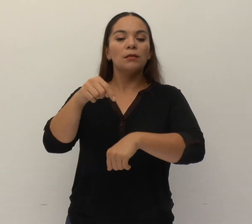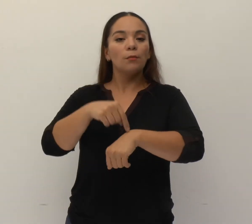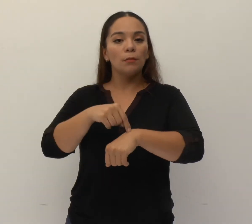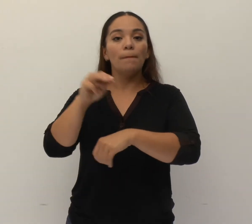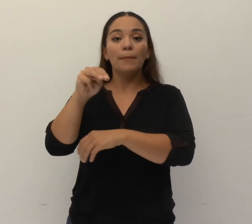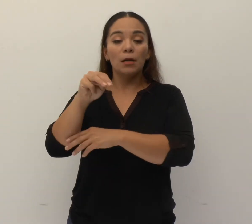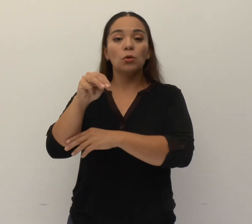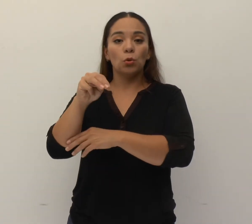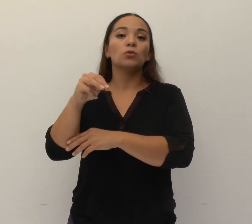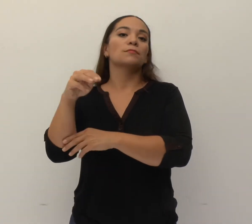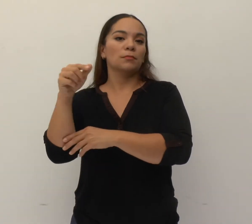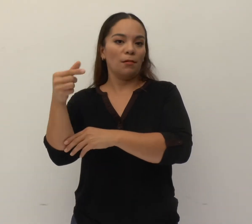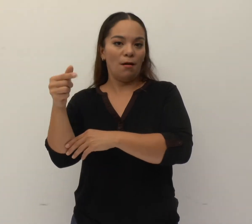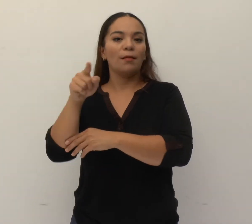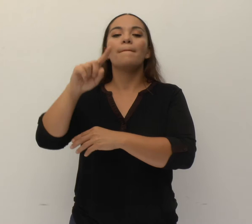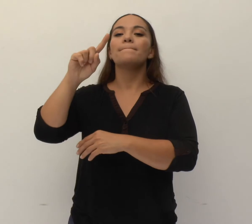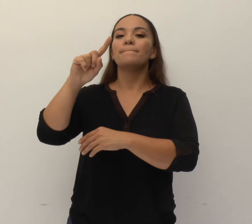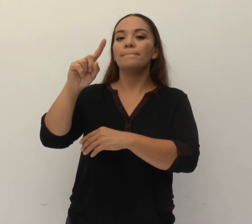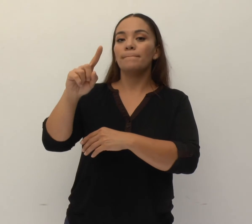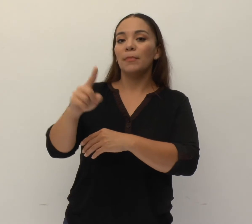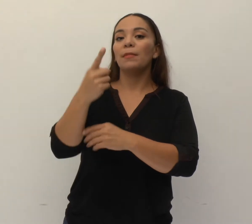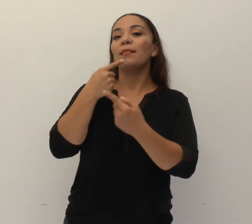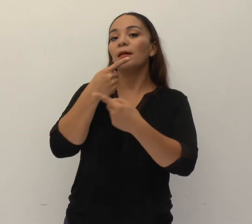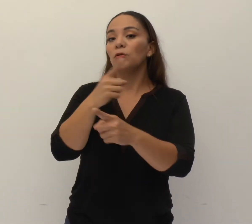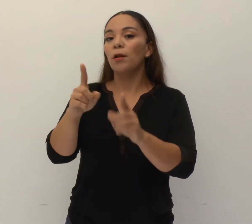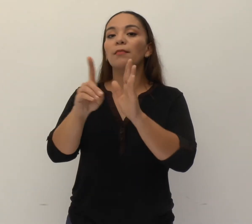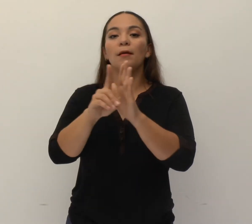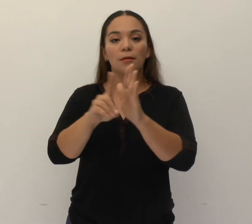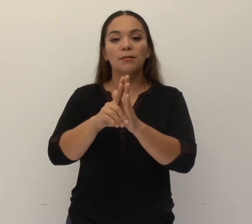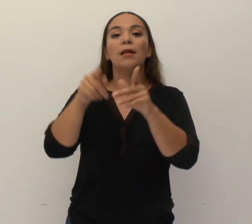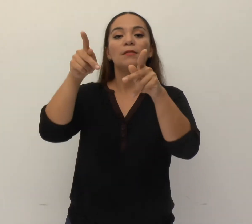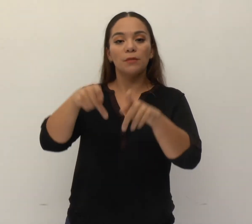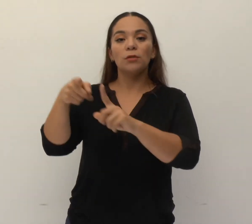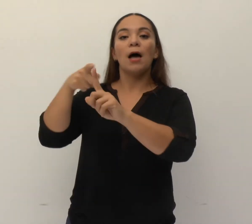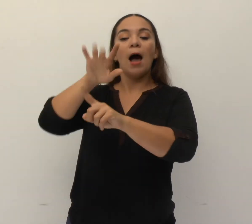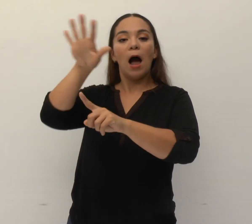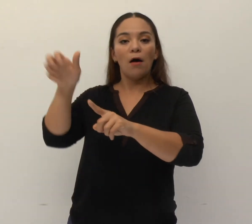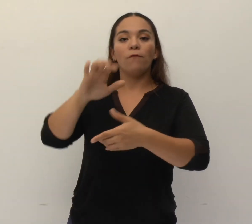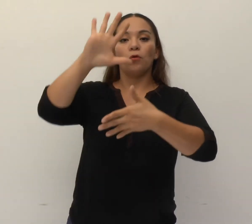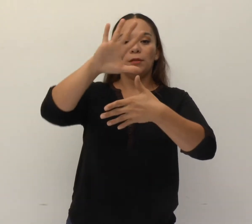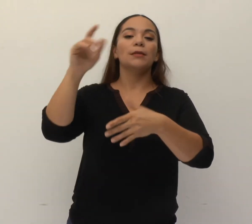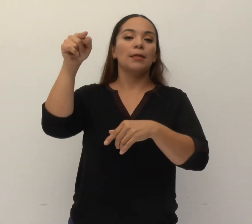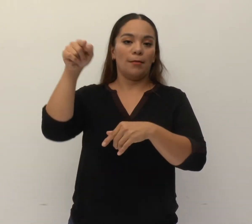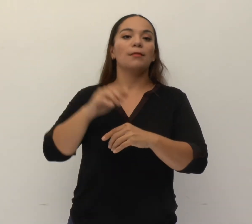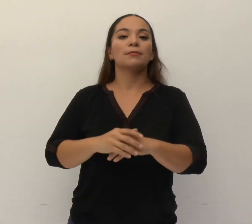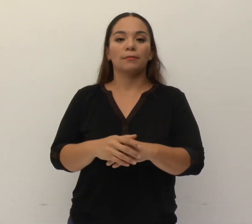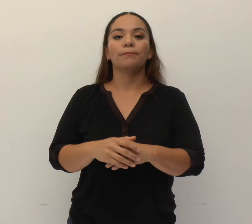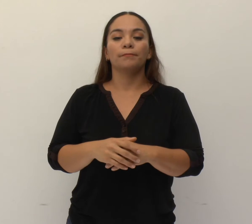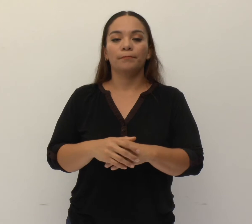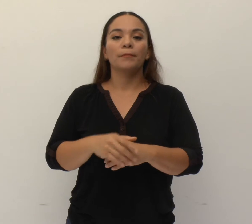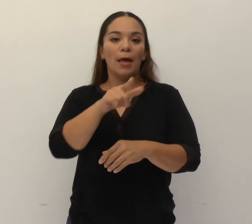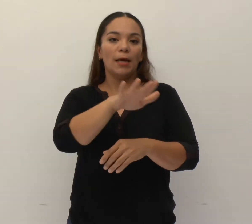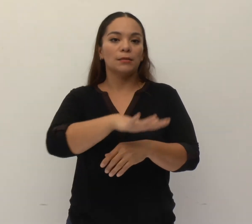1919, cuando con Marcus Garvey se da la primera declaratoria de derechos del afrodescendiente en Nueva York, en